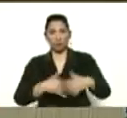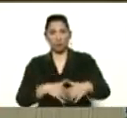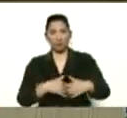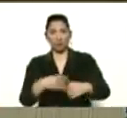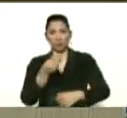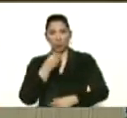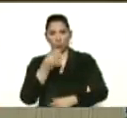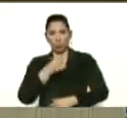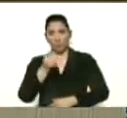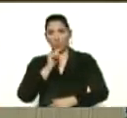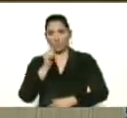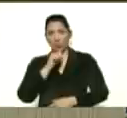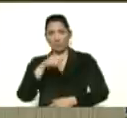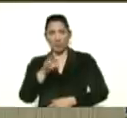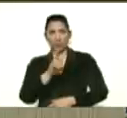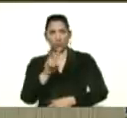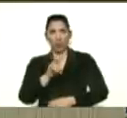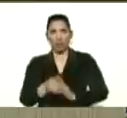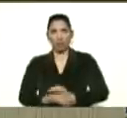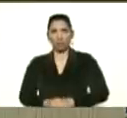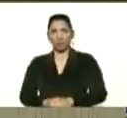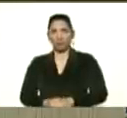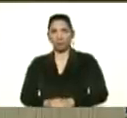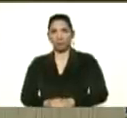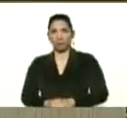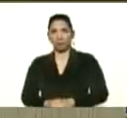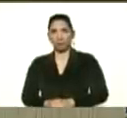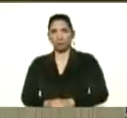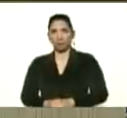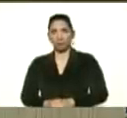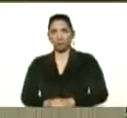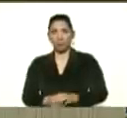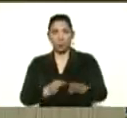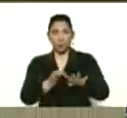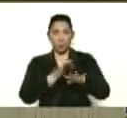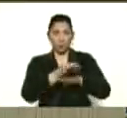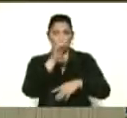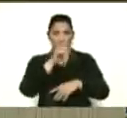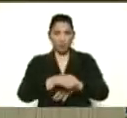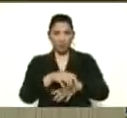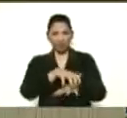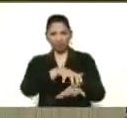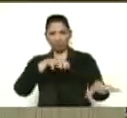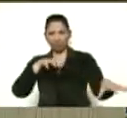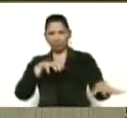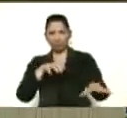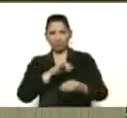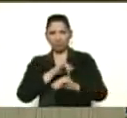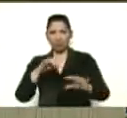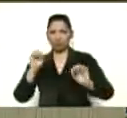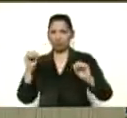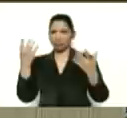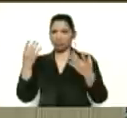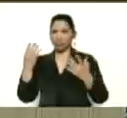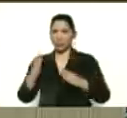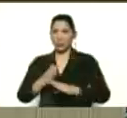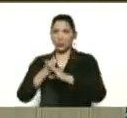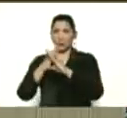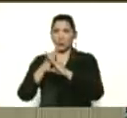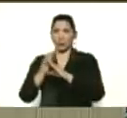y bebidas en Venezuela, el foco de los Roques. En la inmensa mayoría se ha logrado